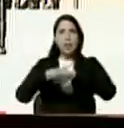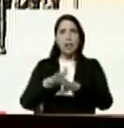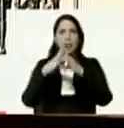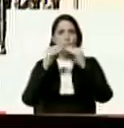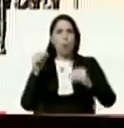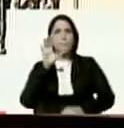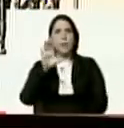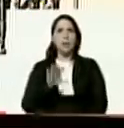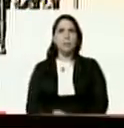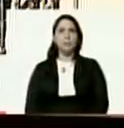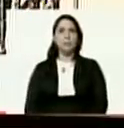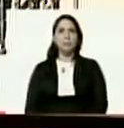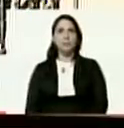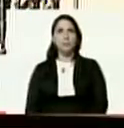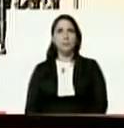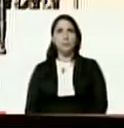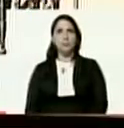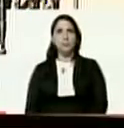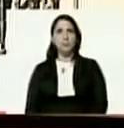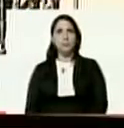país.